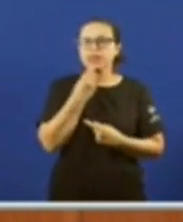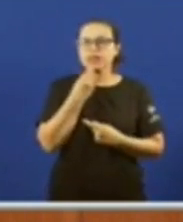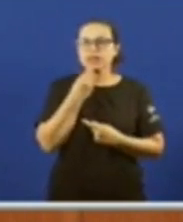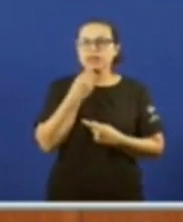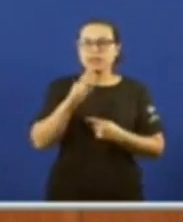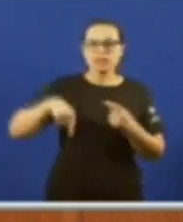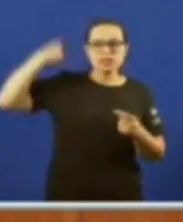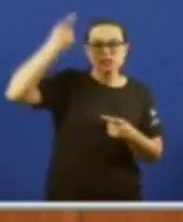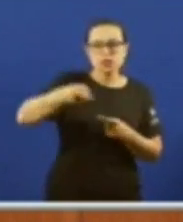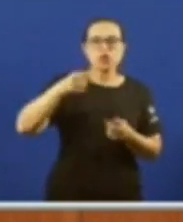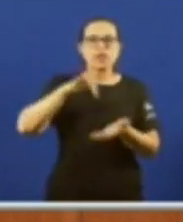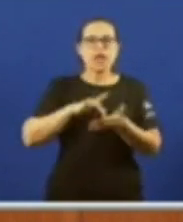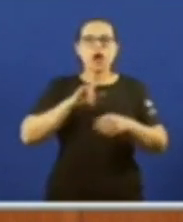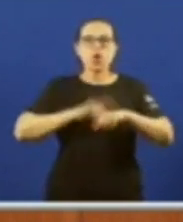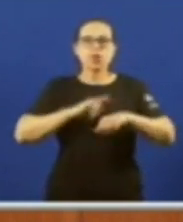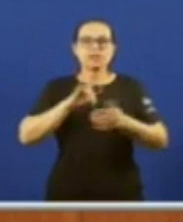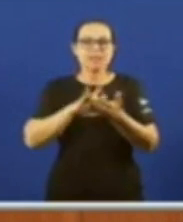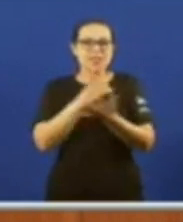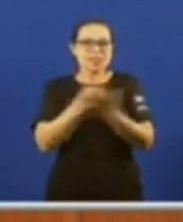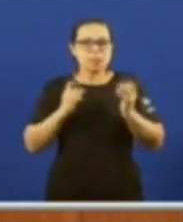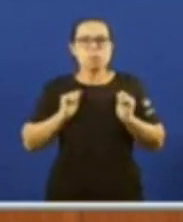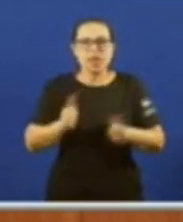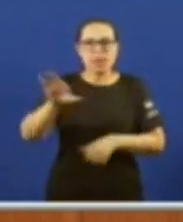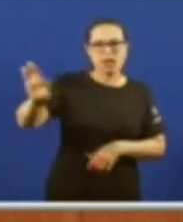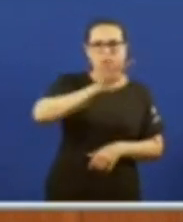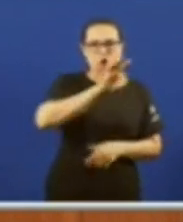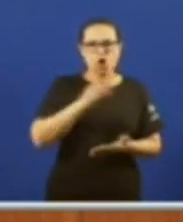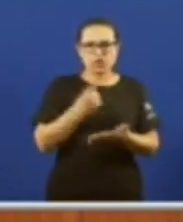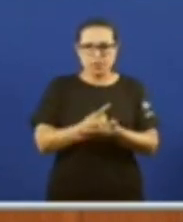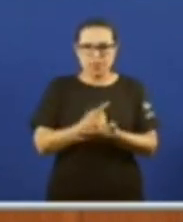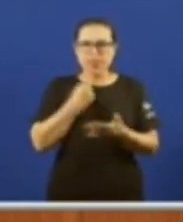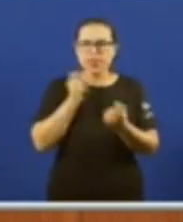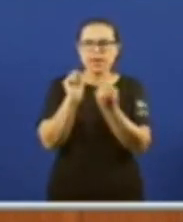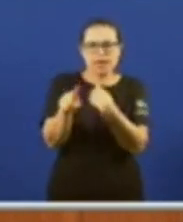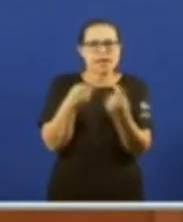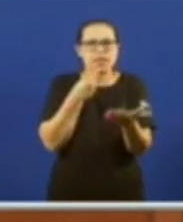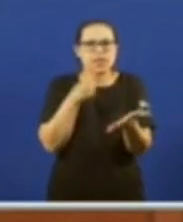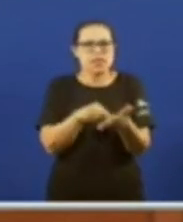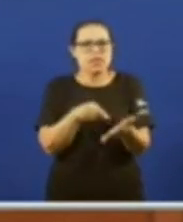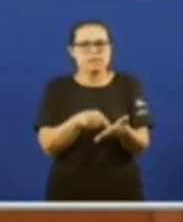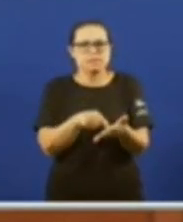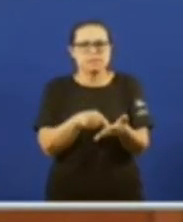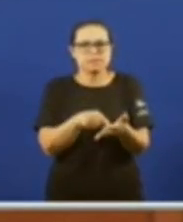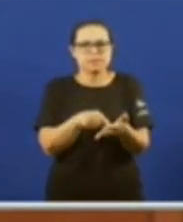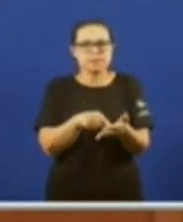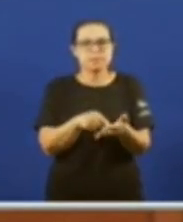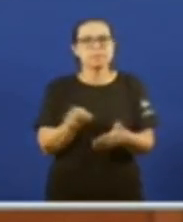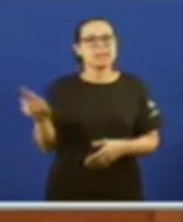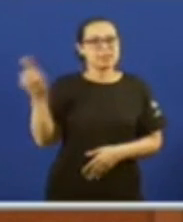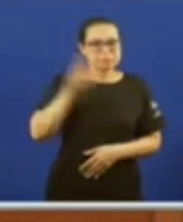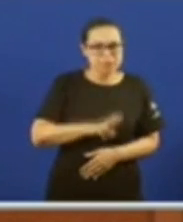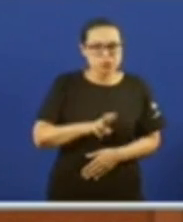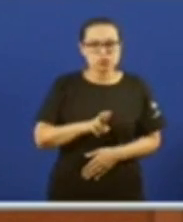luns 16. Señor Feijóo, o luns 16 di no correo que se enviou e que, insisto, son